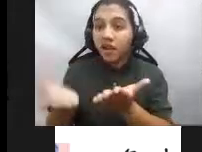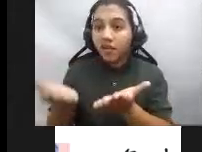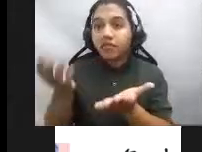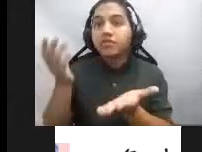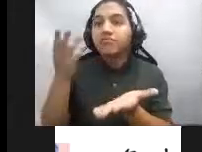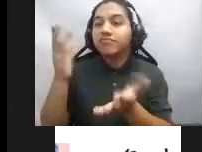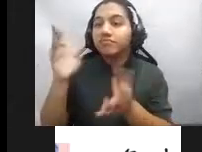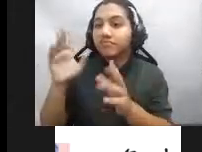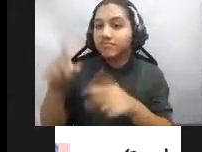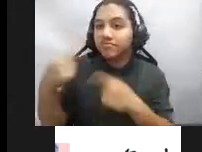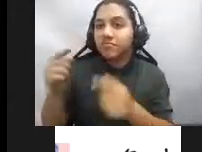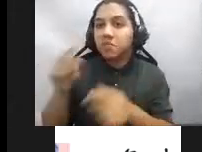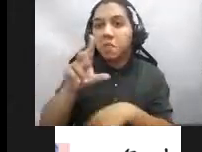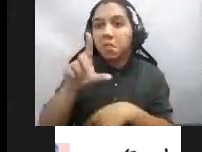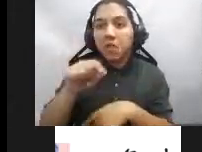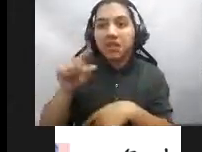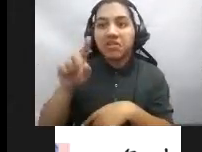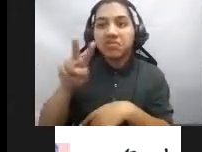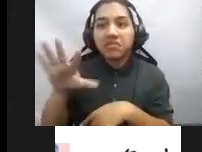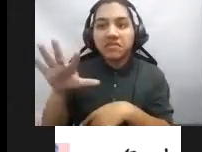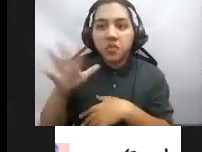años.